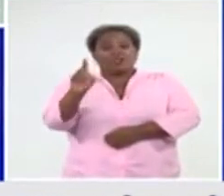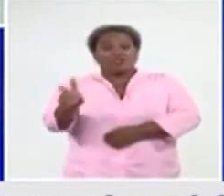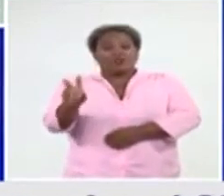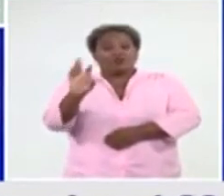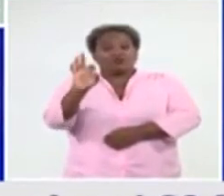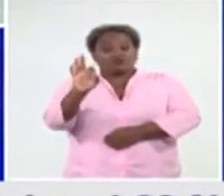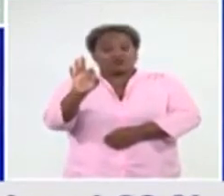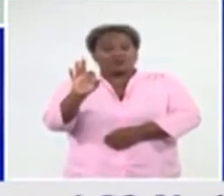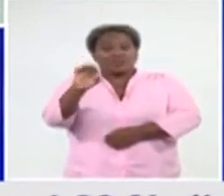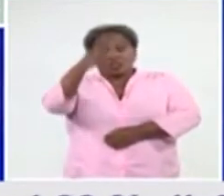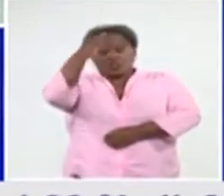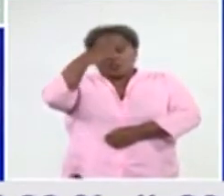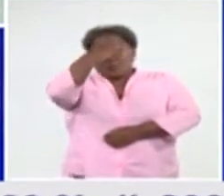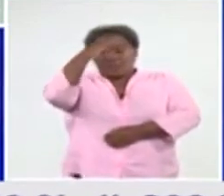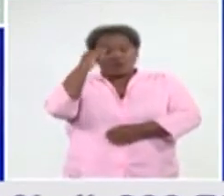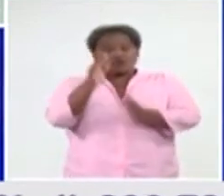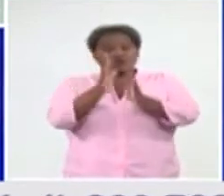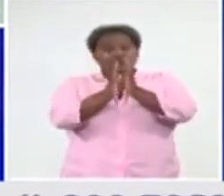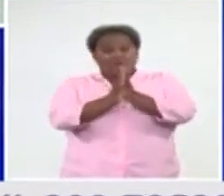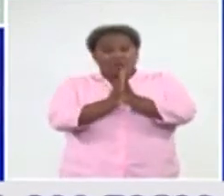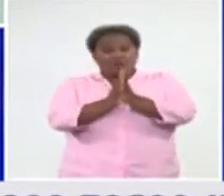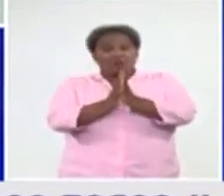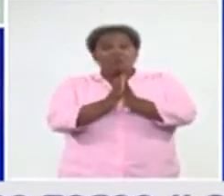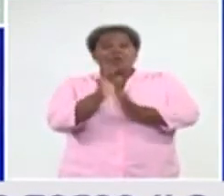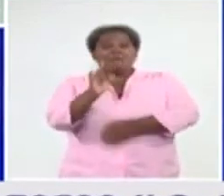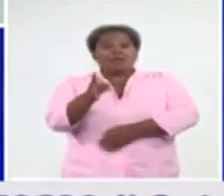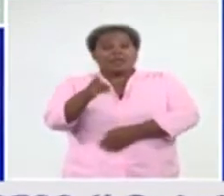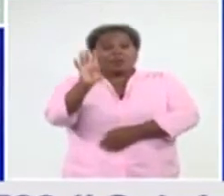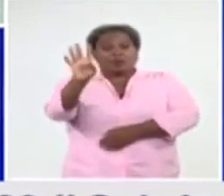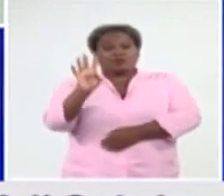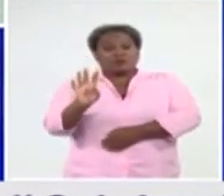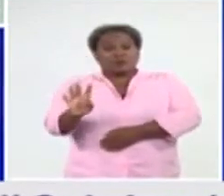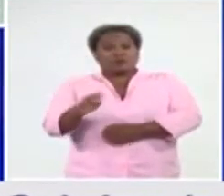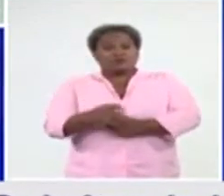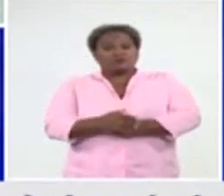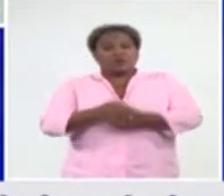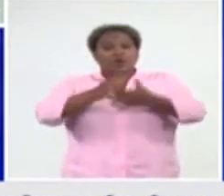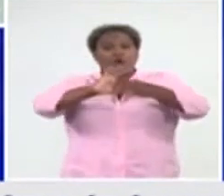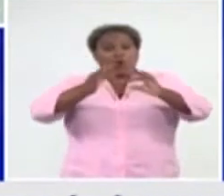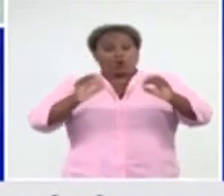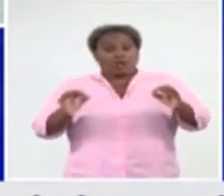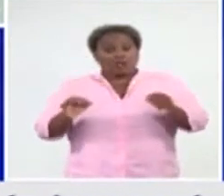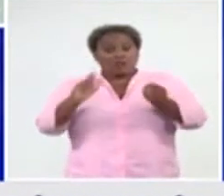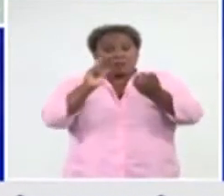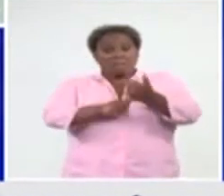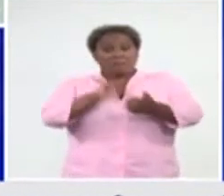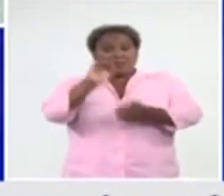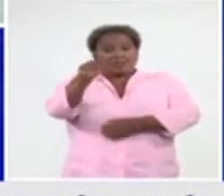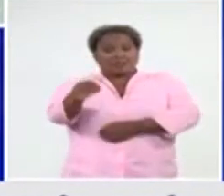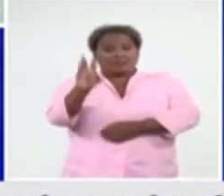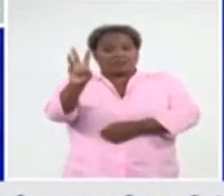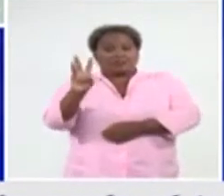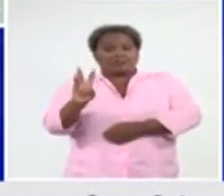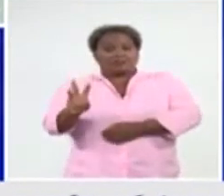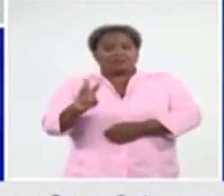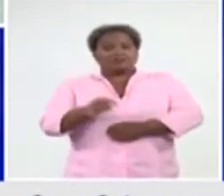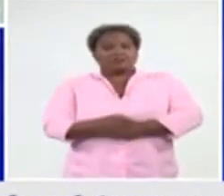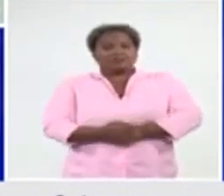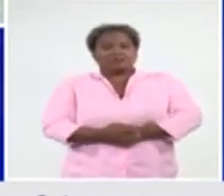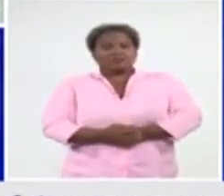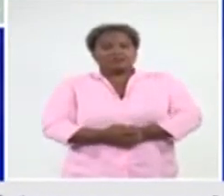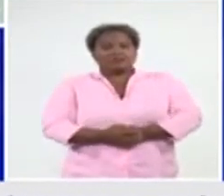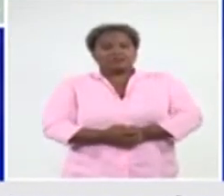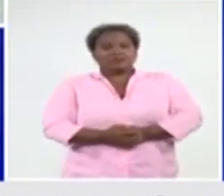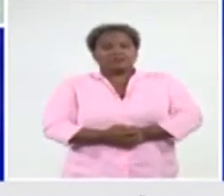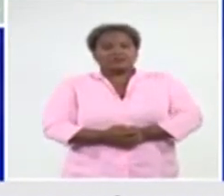Manicaragua 4 en cada uno de ellos, y Corralillo y Placeta 3 en cada uno de estos